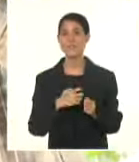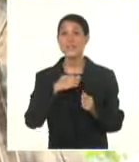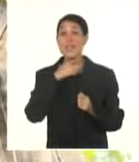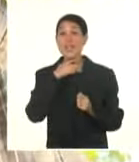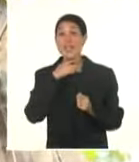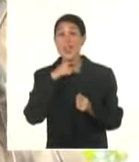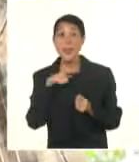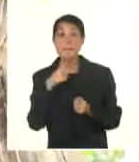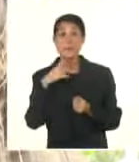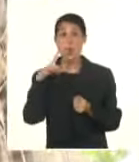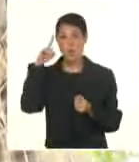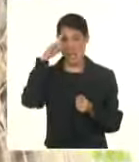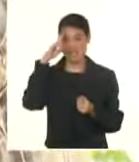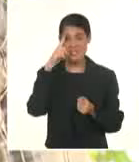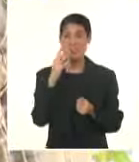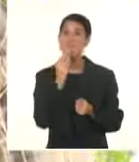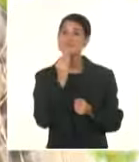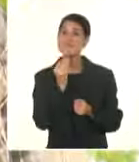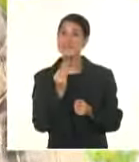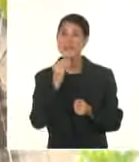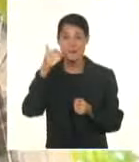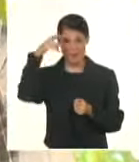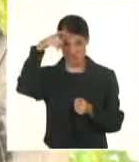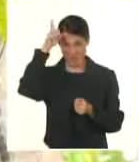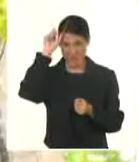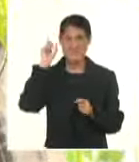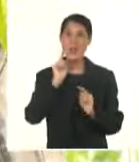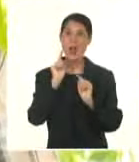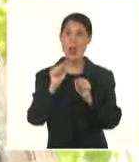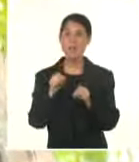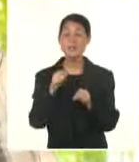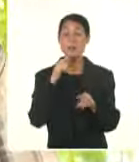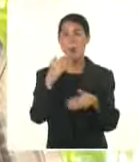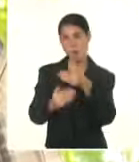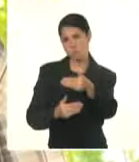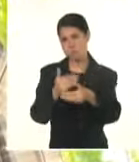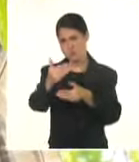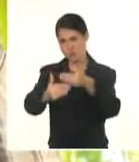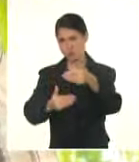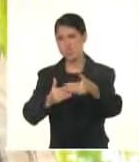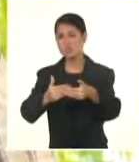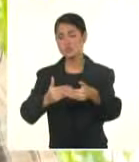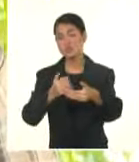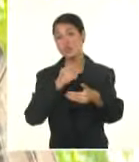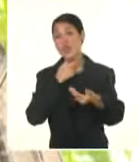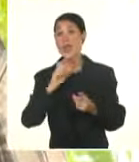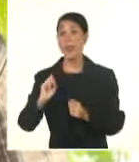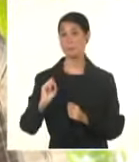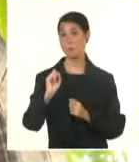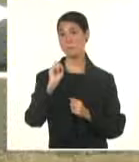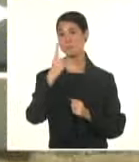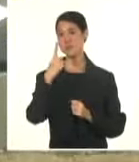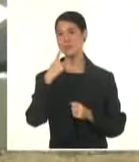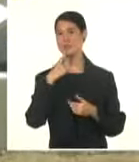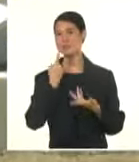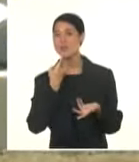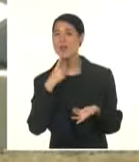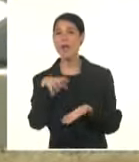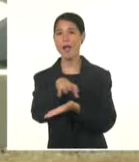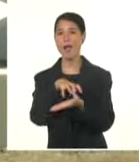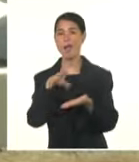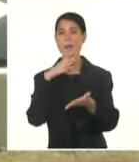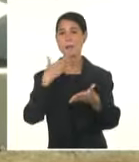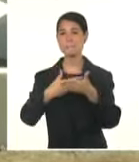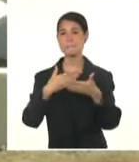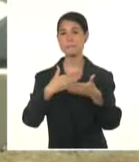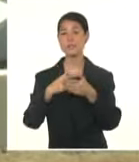ese enfoque de industrialización de la producción agroalimentaria. En el caso de la red, es decir, del nodo de transformación de leche, que es en la finca El Esfuerzo, y el nodo